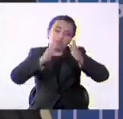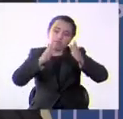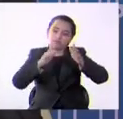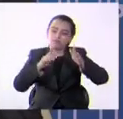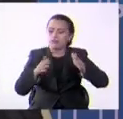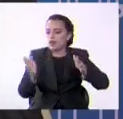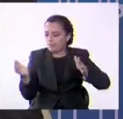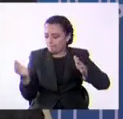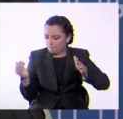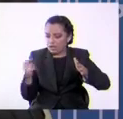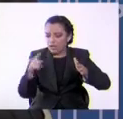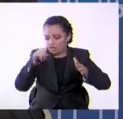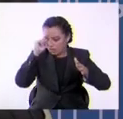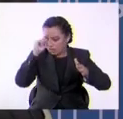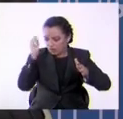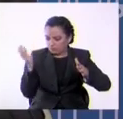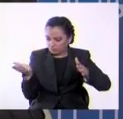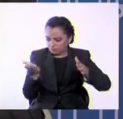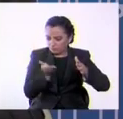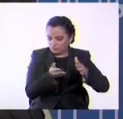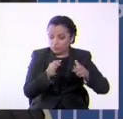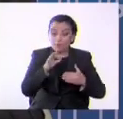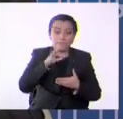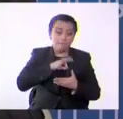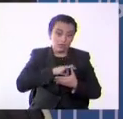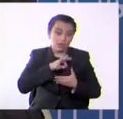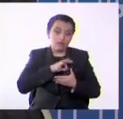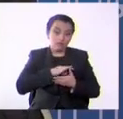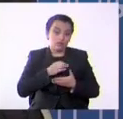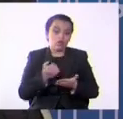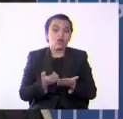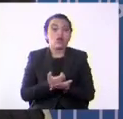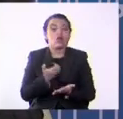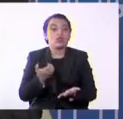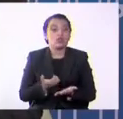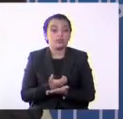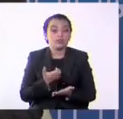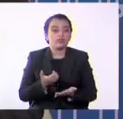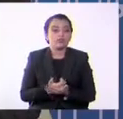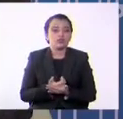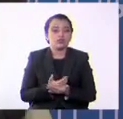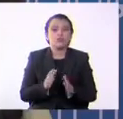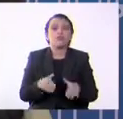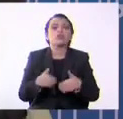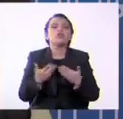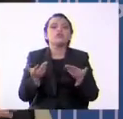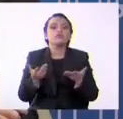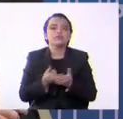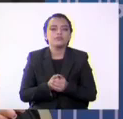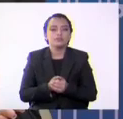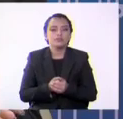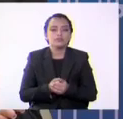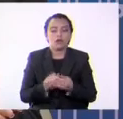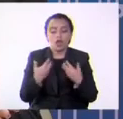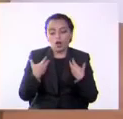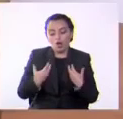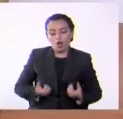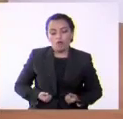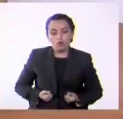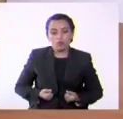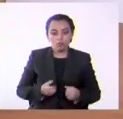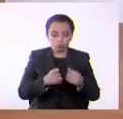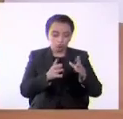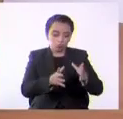personal y genera beneficios económicos. Okay. Pero estos beneficios, ¿cómo se reparten? Al Estado le llega una parte que va